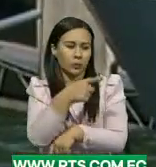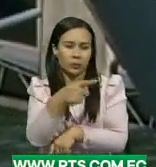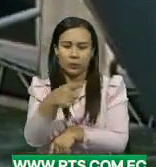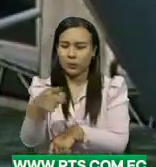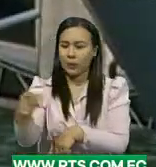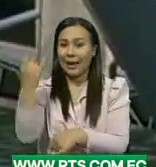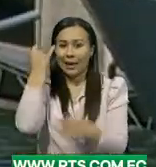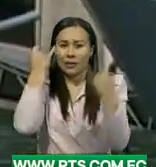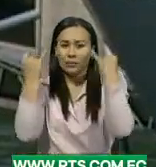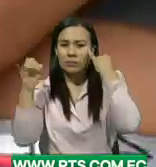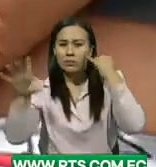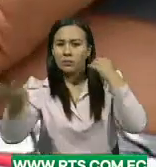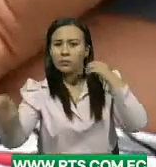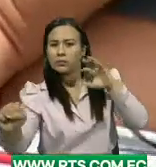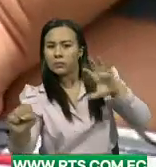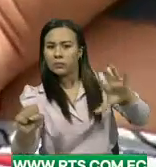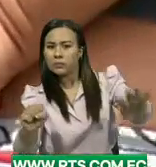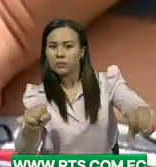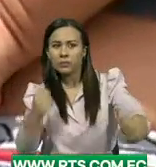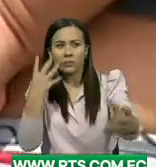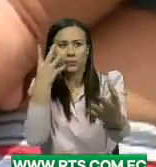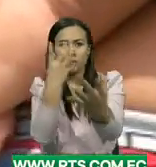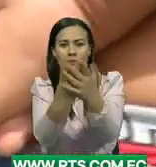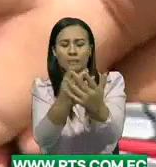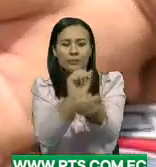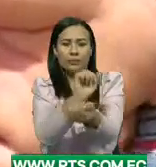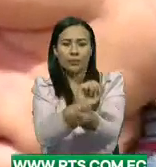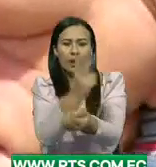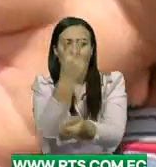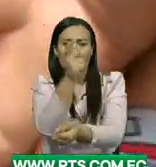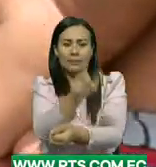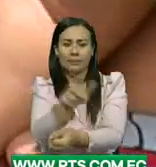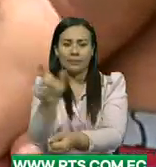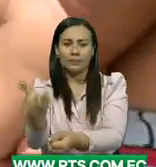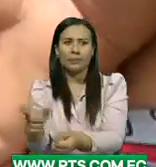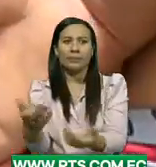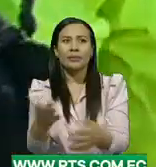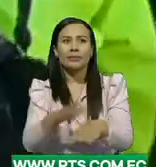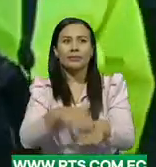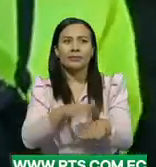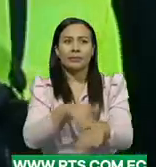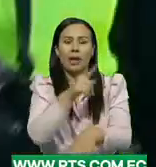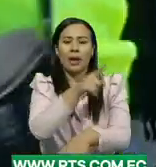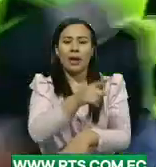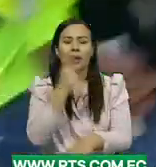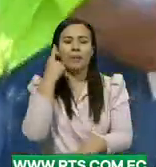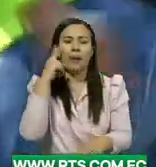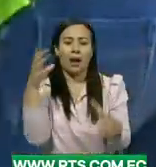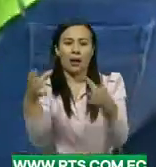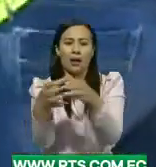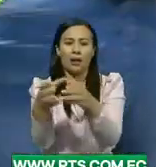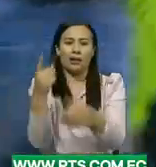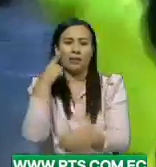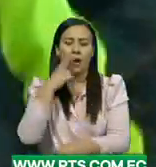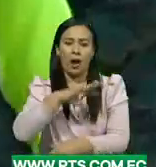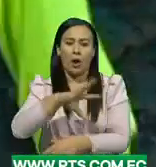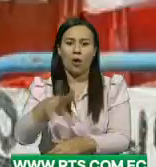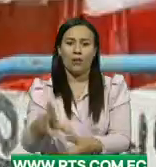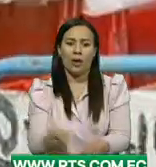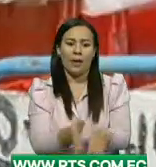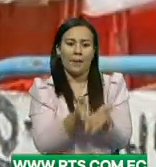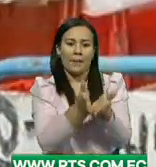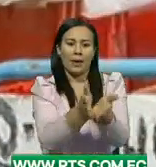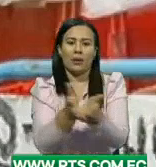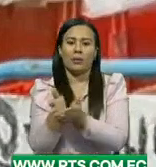sitios estratégicos, lo que permitió la aprehensión de 2 sujetos que estarían involucrados a una banda dedicada a robar en